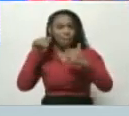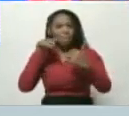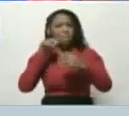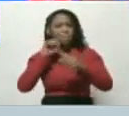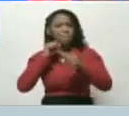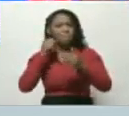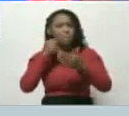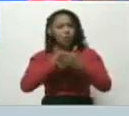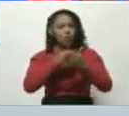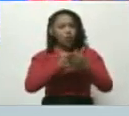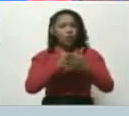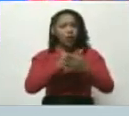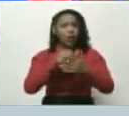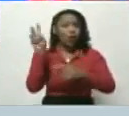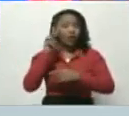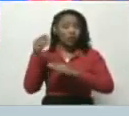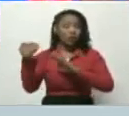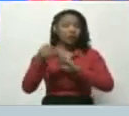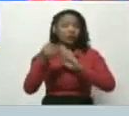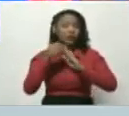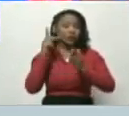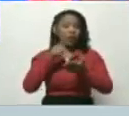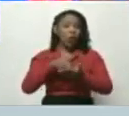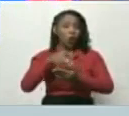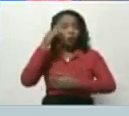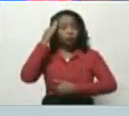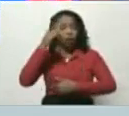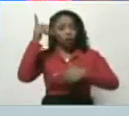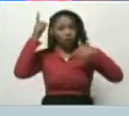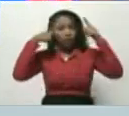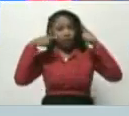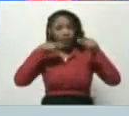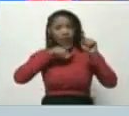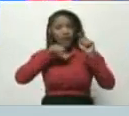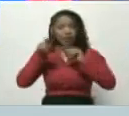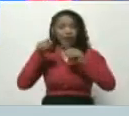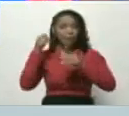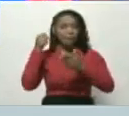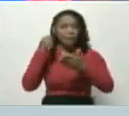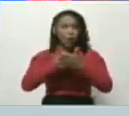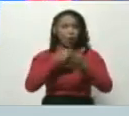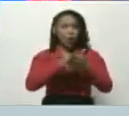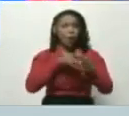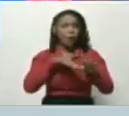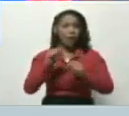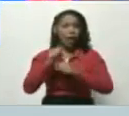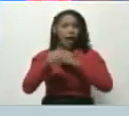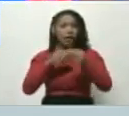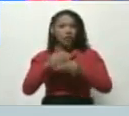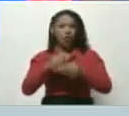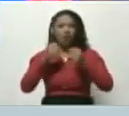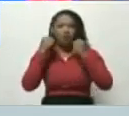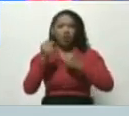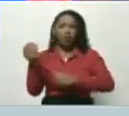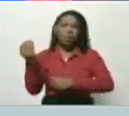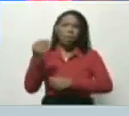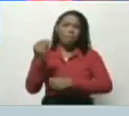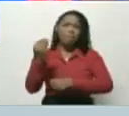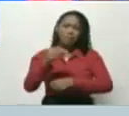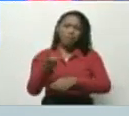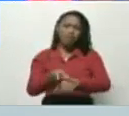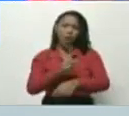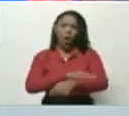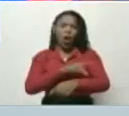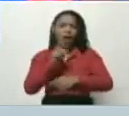Venezuela asediada desde que llegó el comandante Hugo Chávez, y ese asedio imperial ha recrudecido desde que